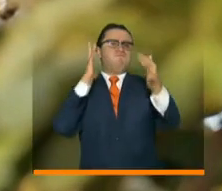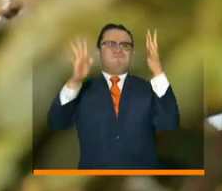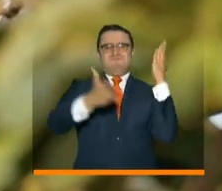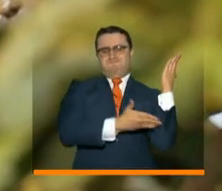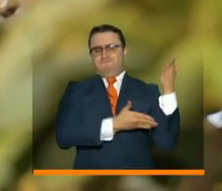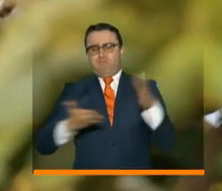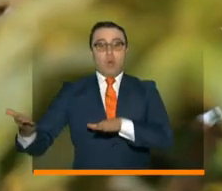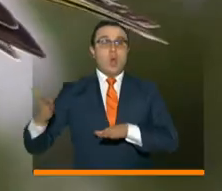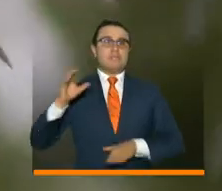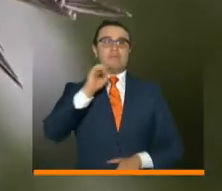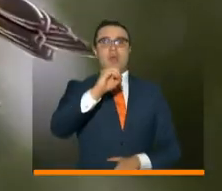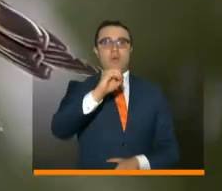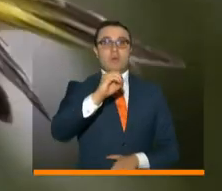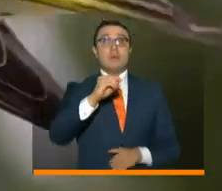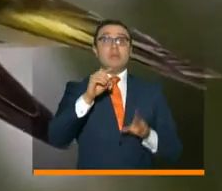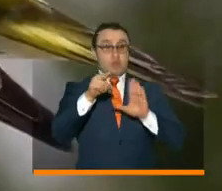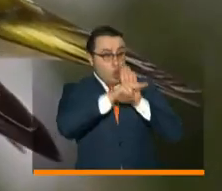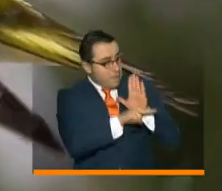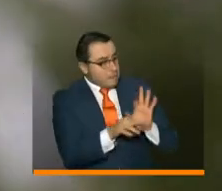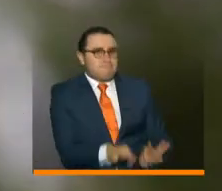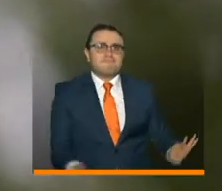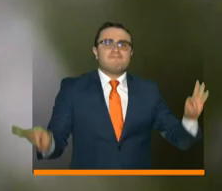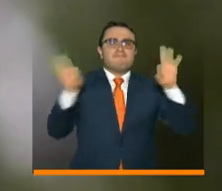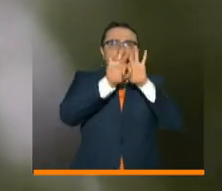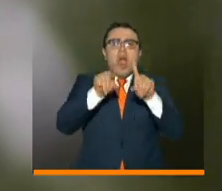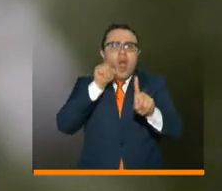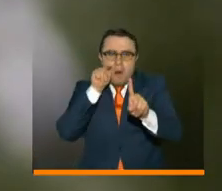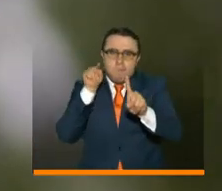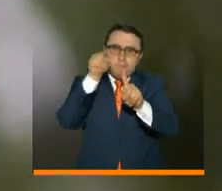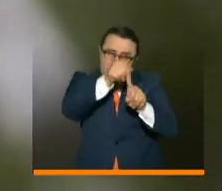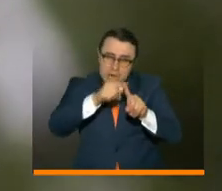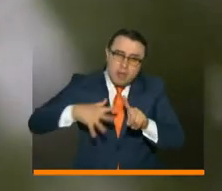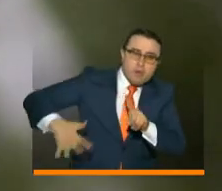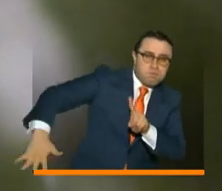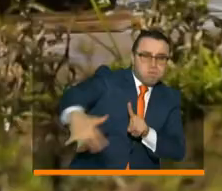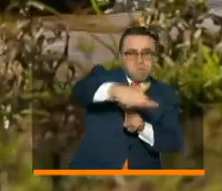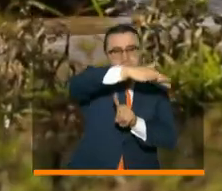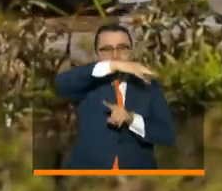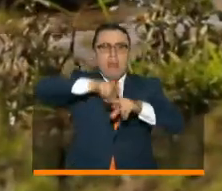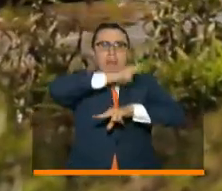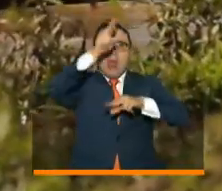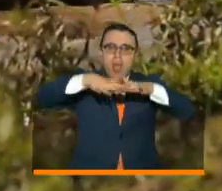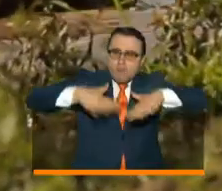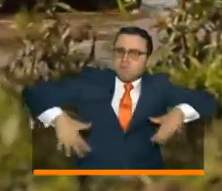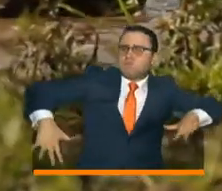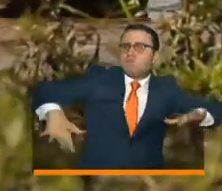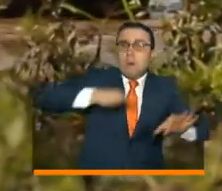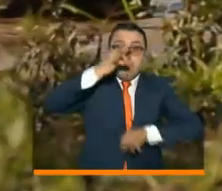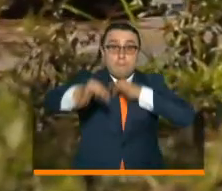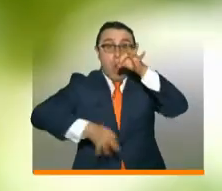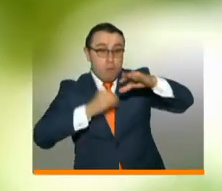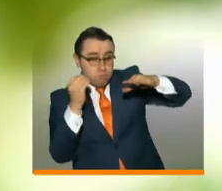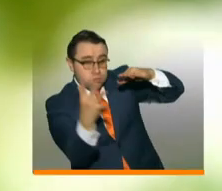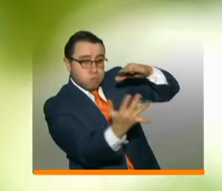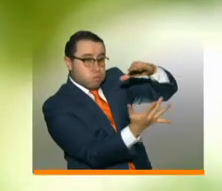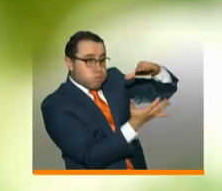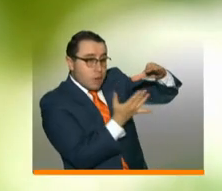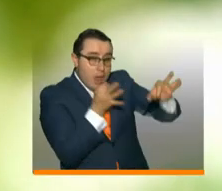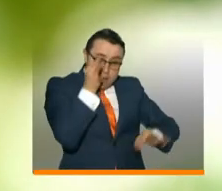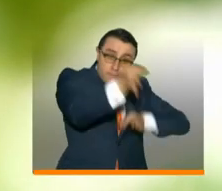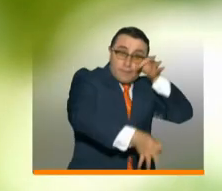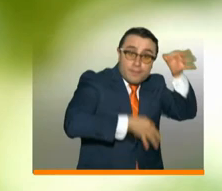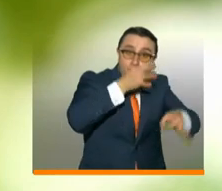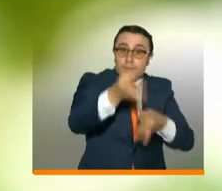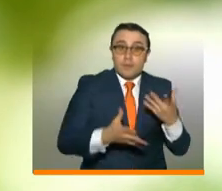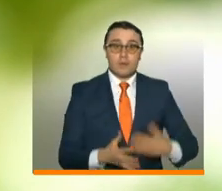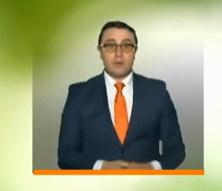política es un paso importante para consolidar la protección de la biodiversidad y sus ecosistemas, y es un llamado a